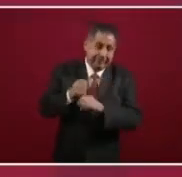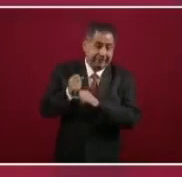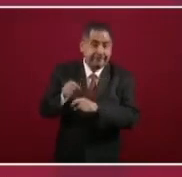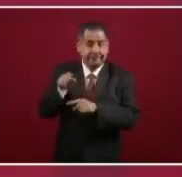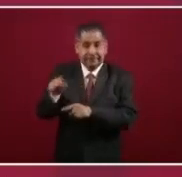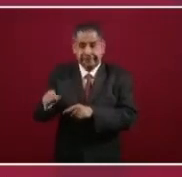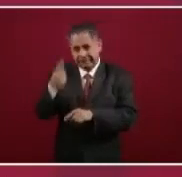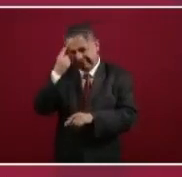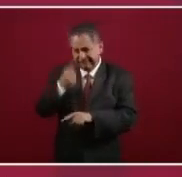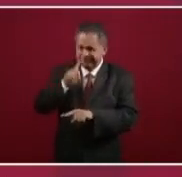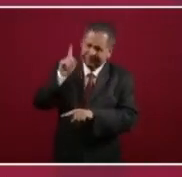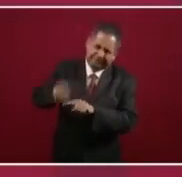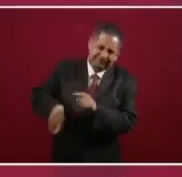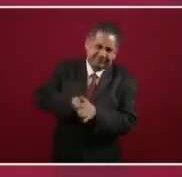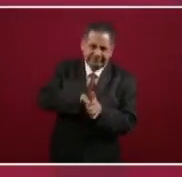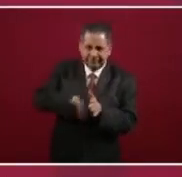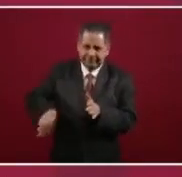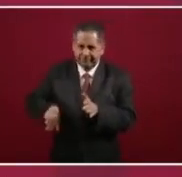eliminarme